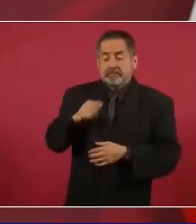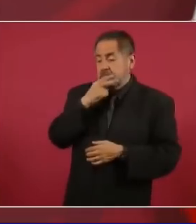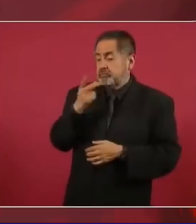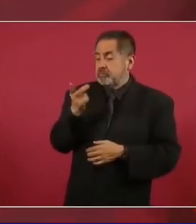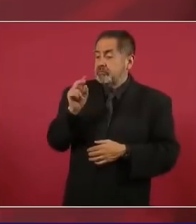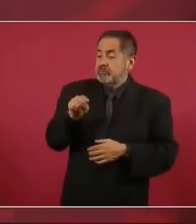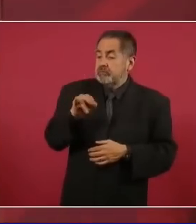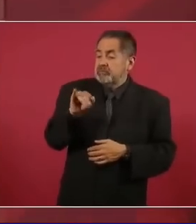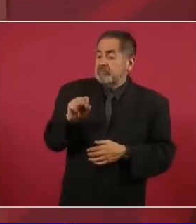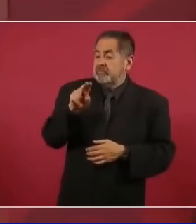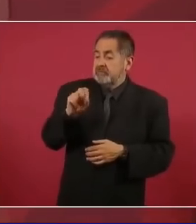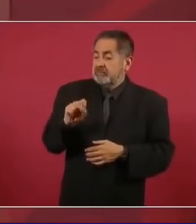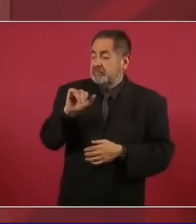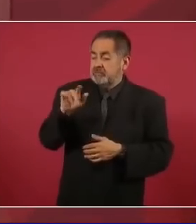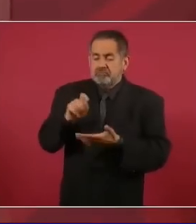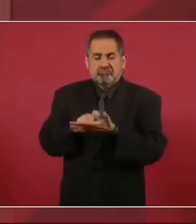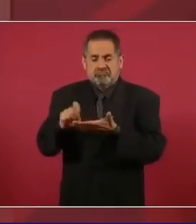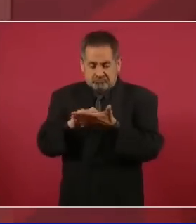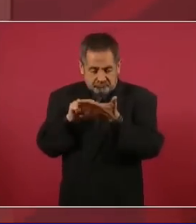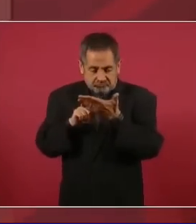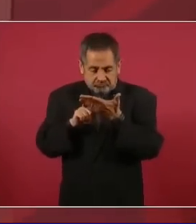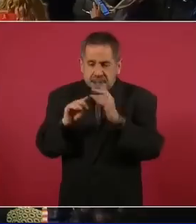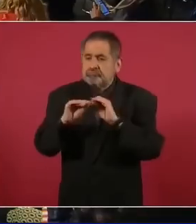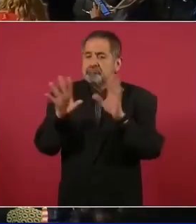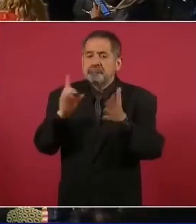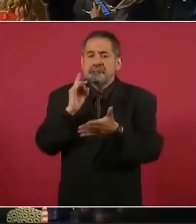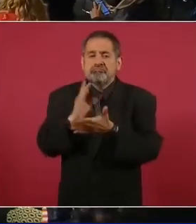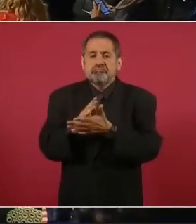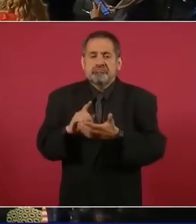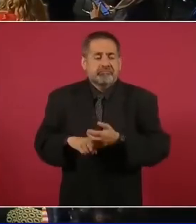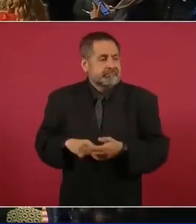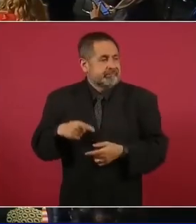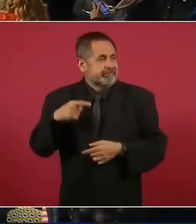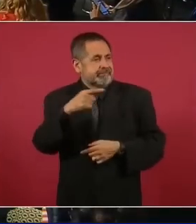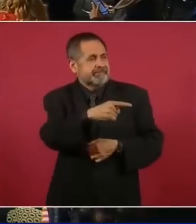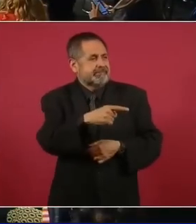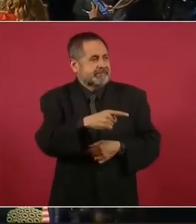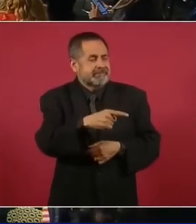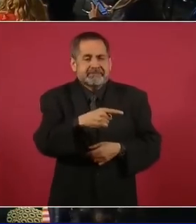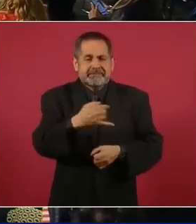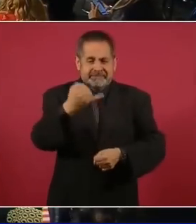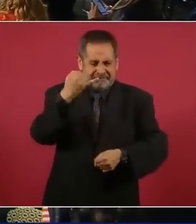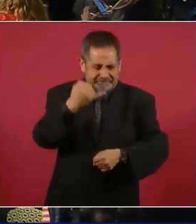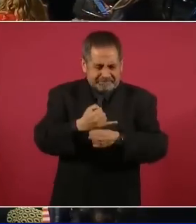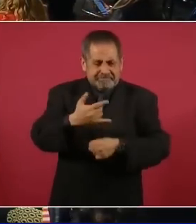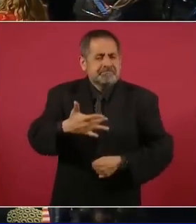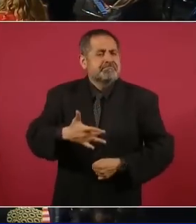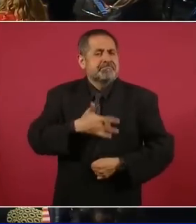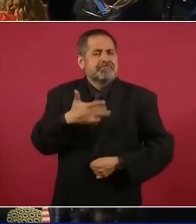¿no? Decía don Jesús, insensatos.